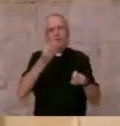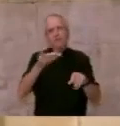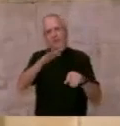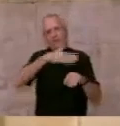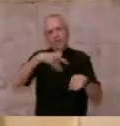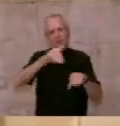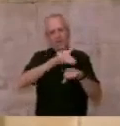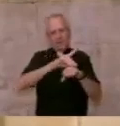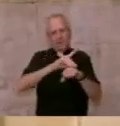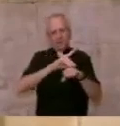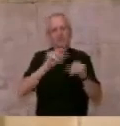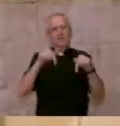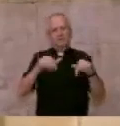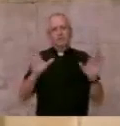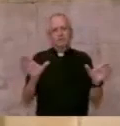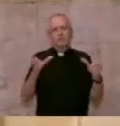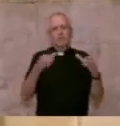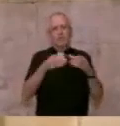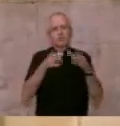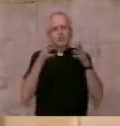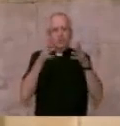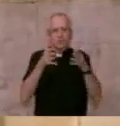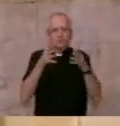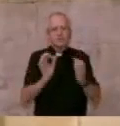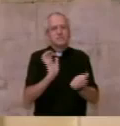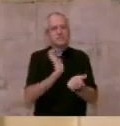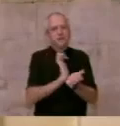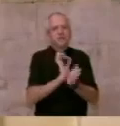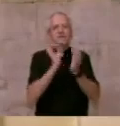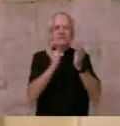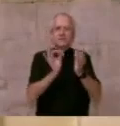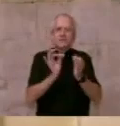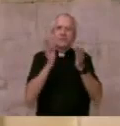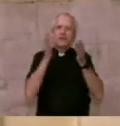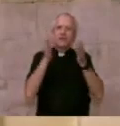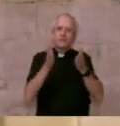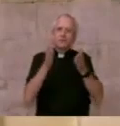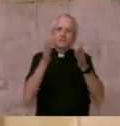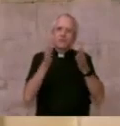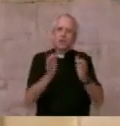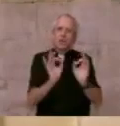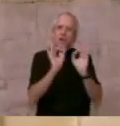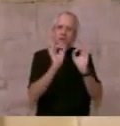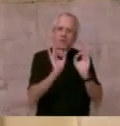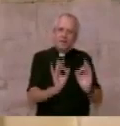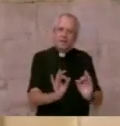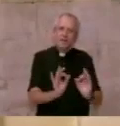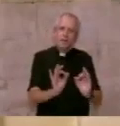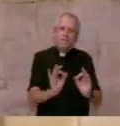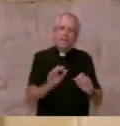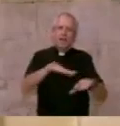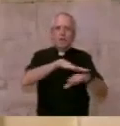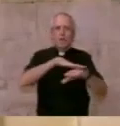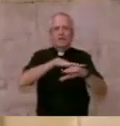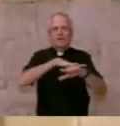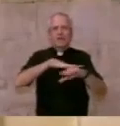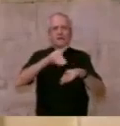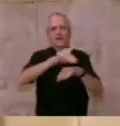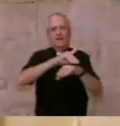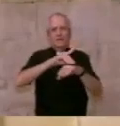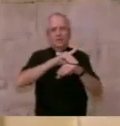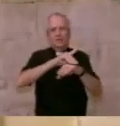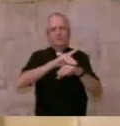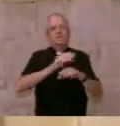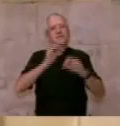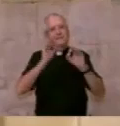diócesis. De estos consejos, una vez constituidos, esperaré siempre el consejo acertado para el mejor gobierno